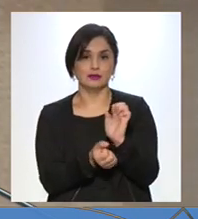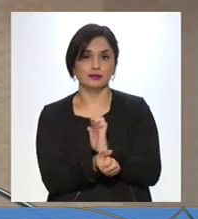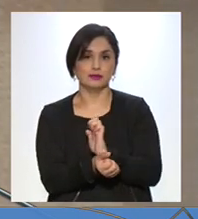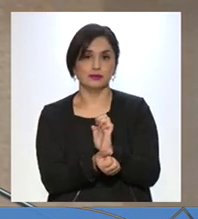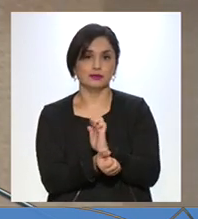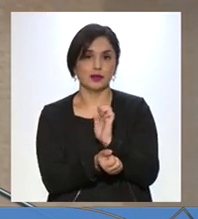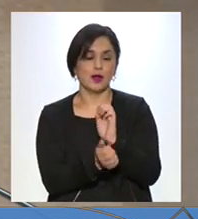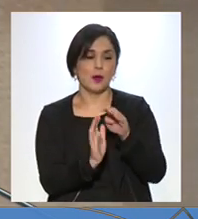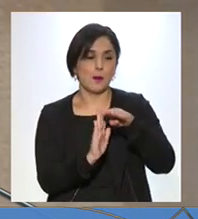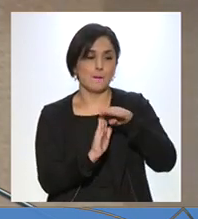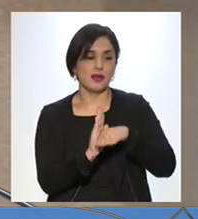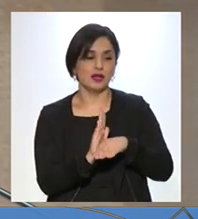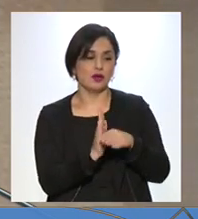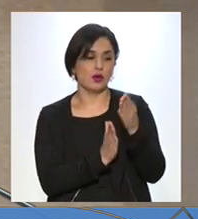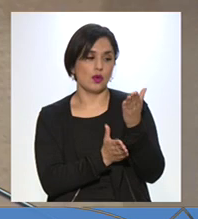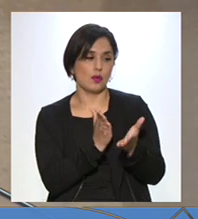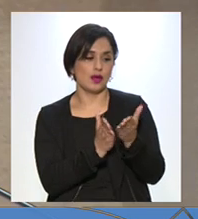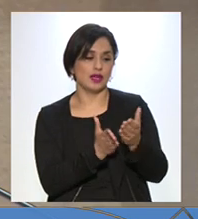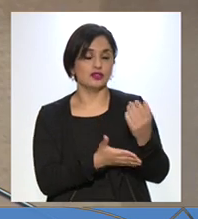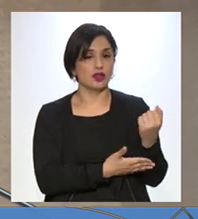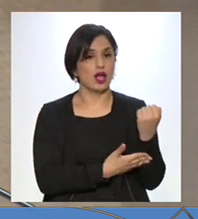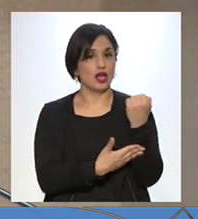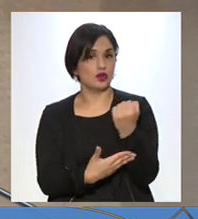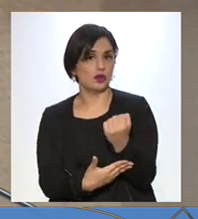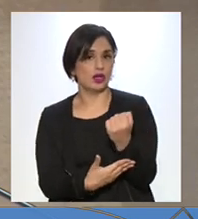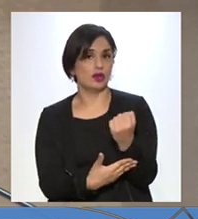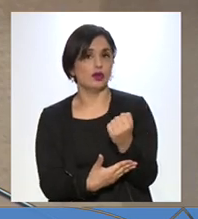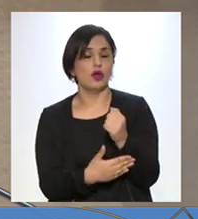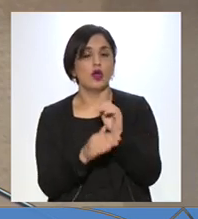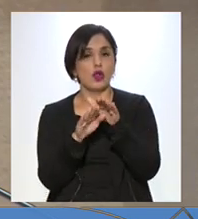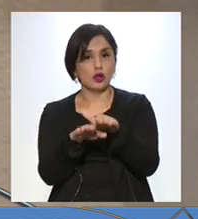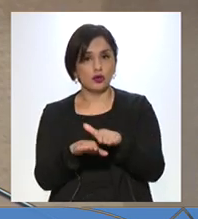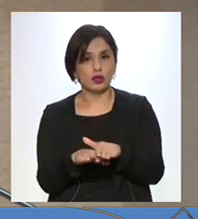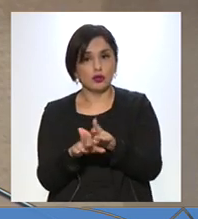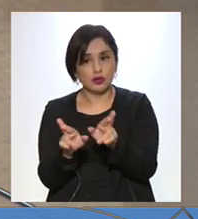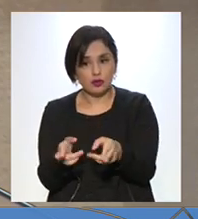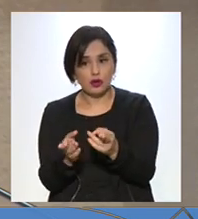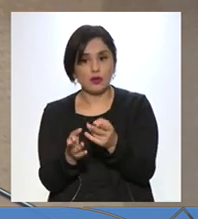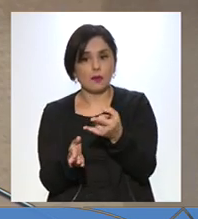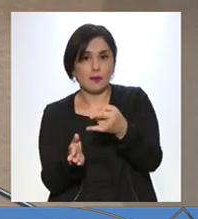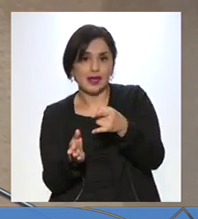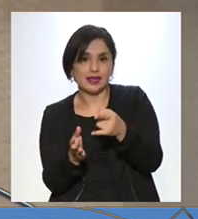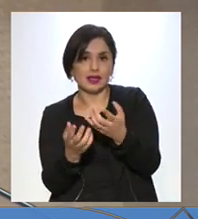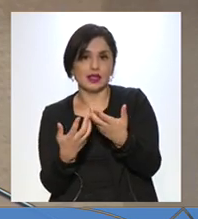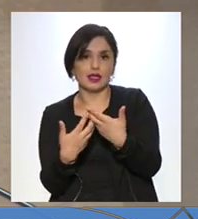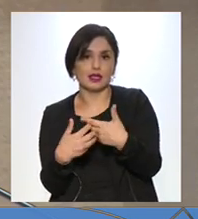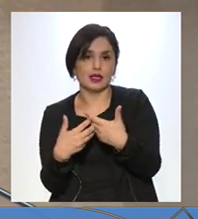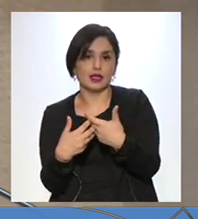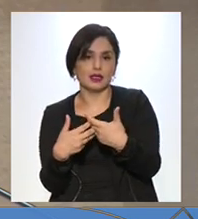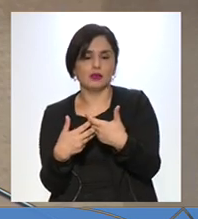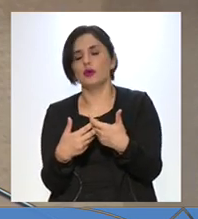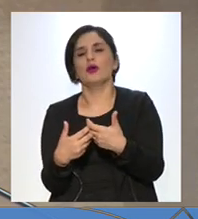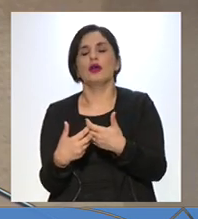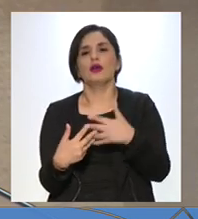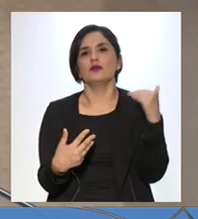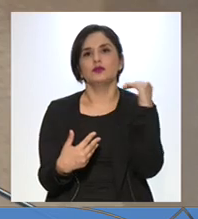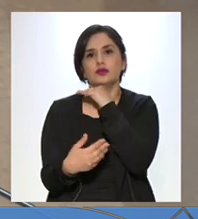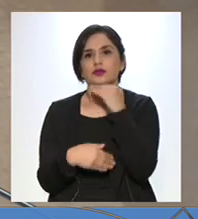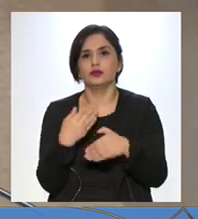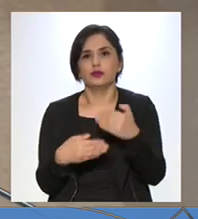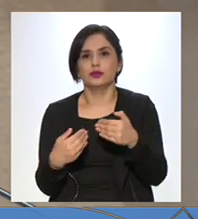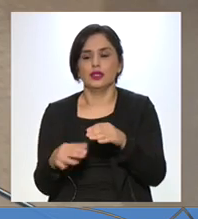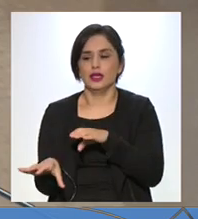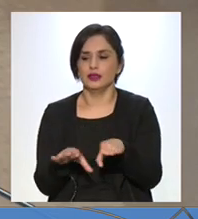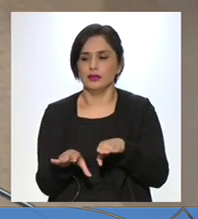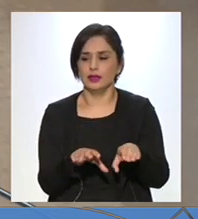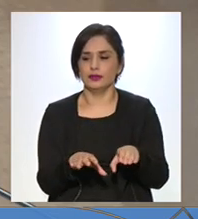comparación cooperaron en este resultado, lo mismo que la renovación de maquinaria y equipos de distinta índole en un contexto de aceleración de la actividad.